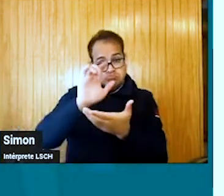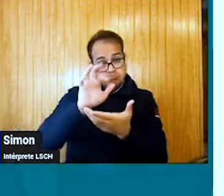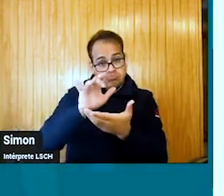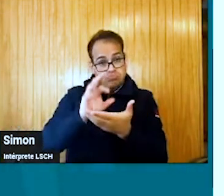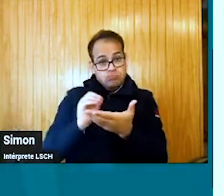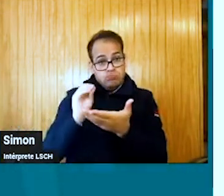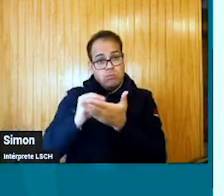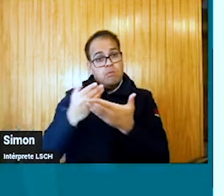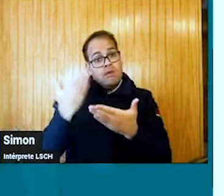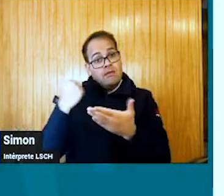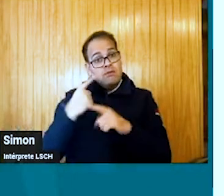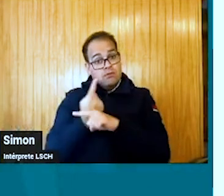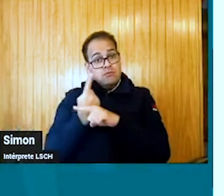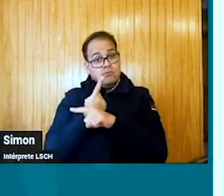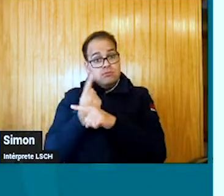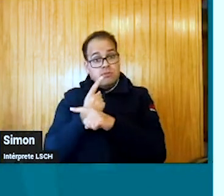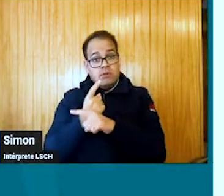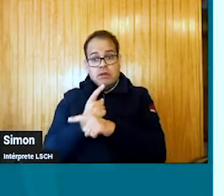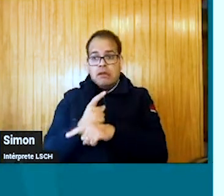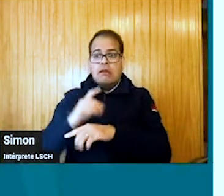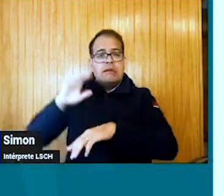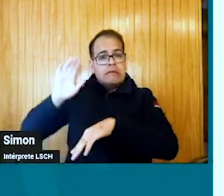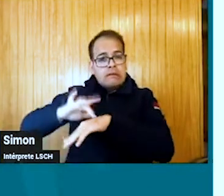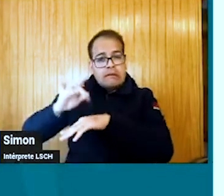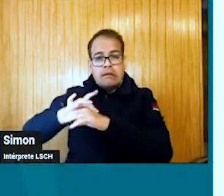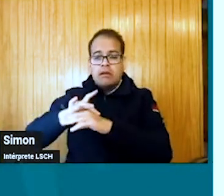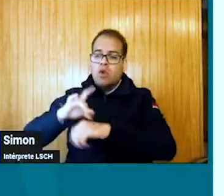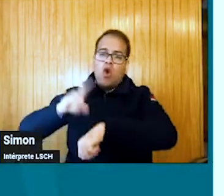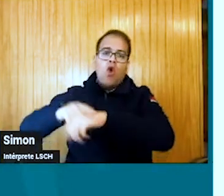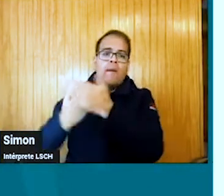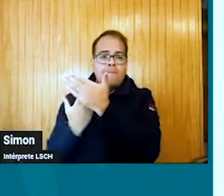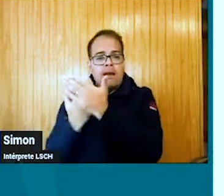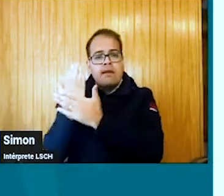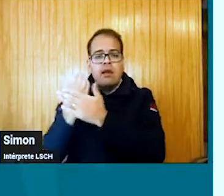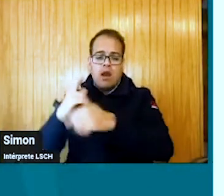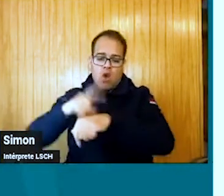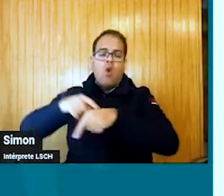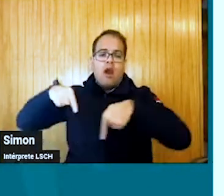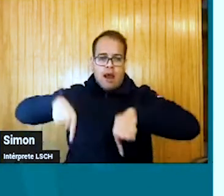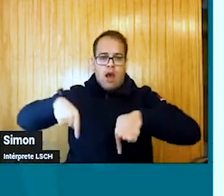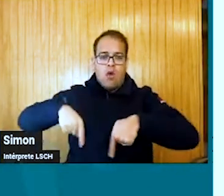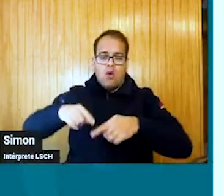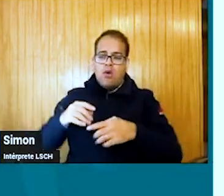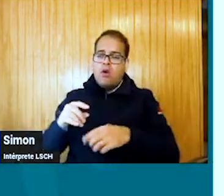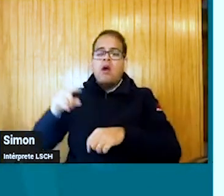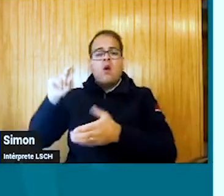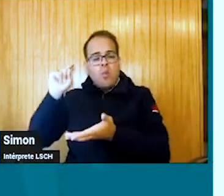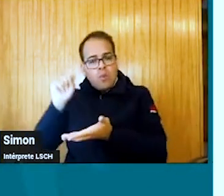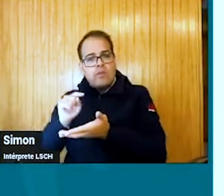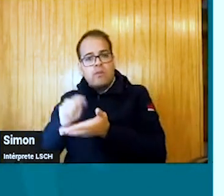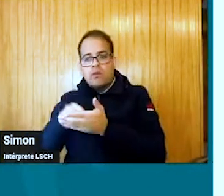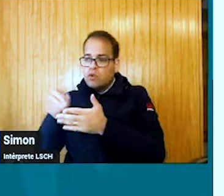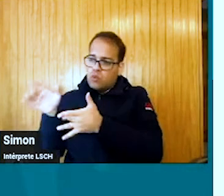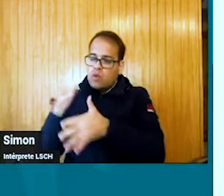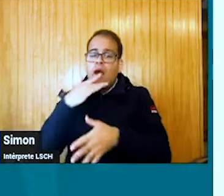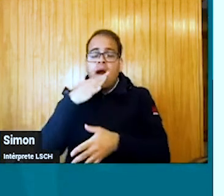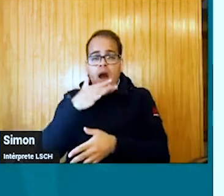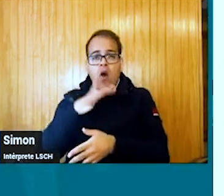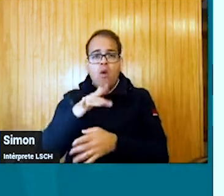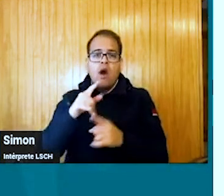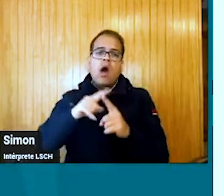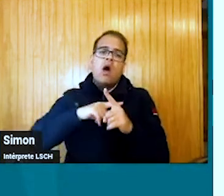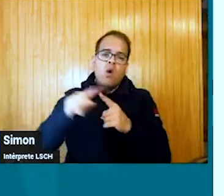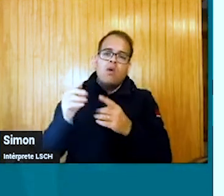conversábamos, la temperatura, la hora del amanecer, hora actual, punto rocío. Si quieren se pueden ir a variables más